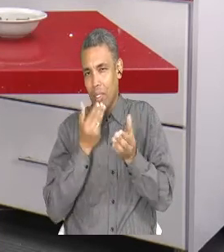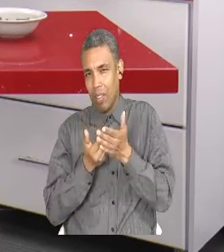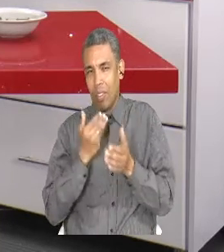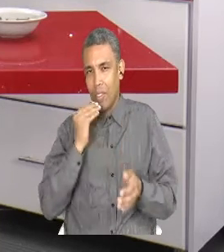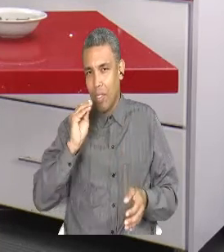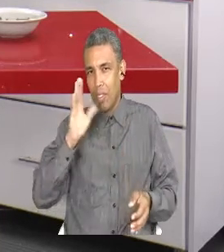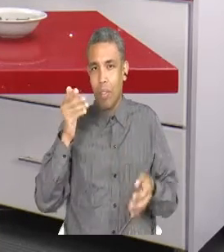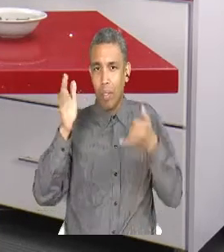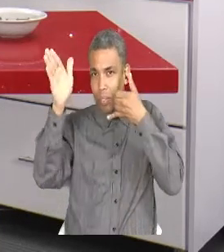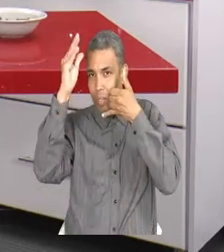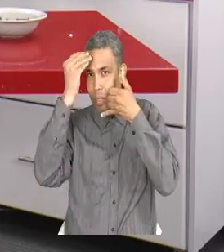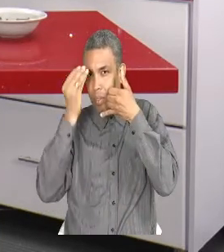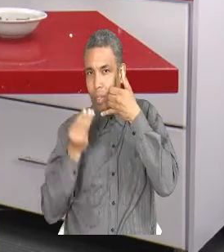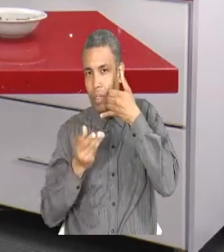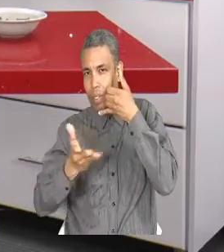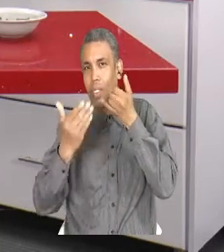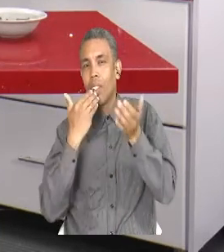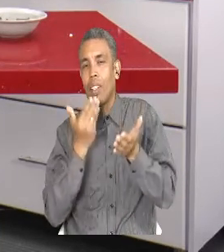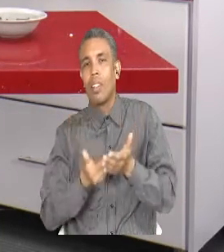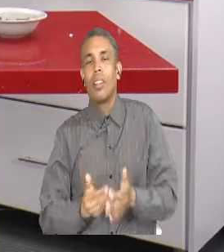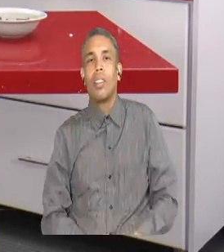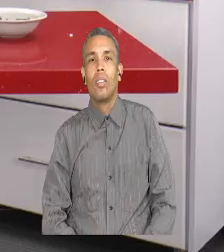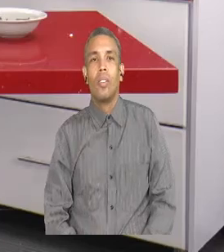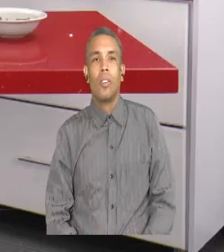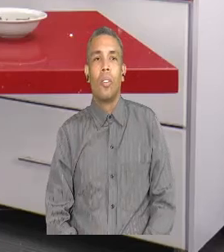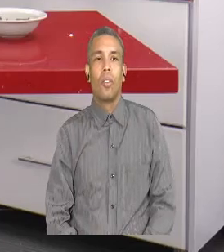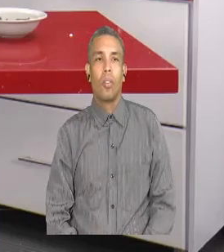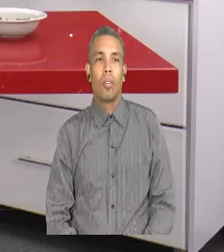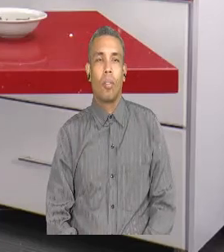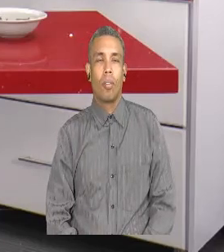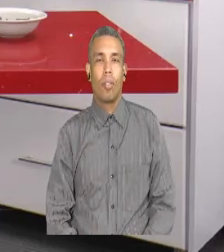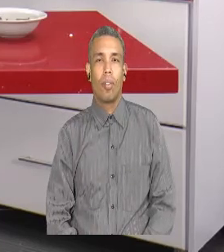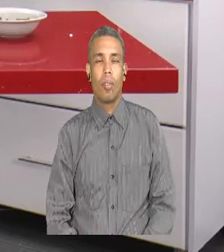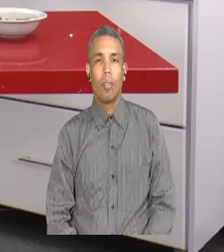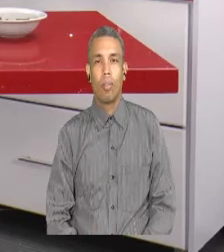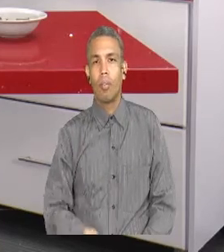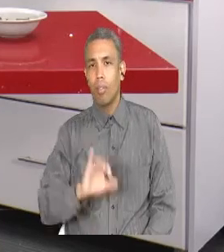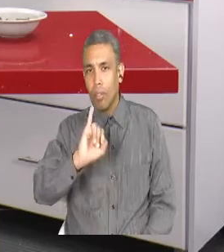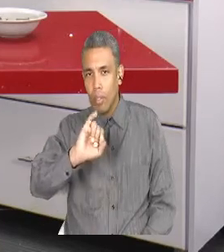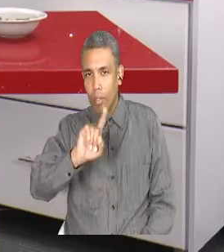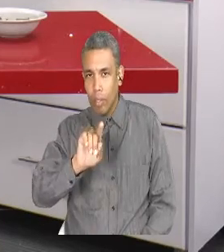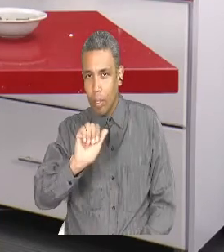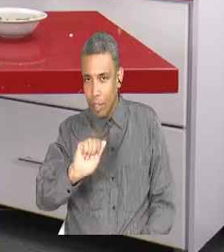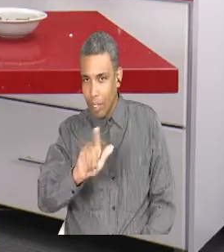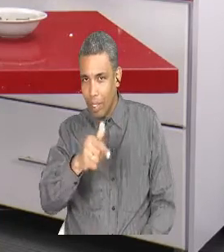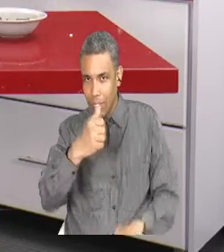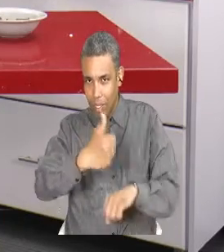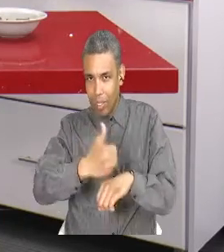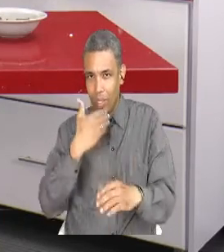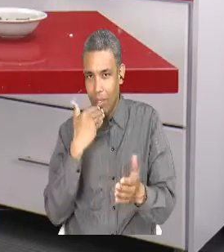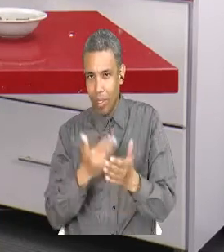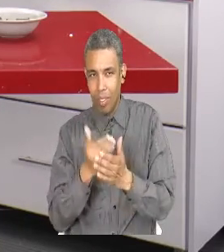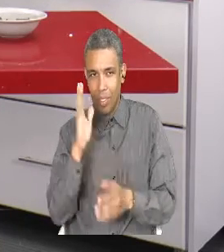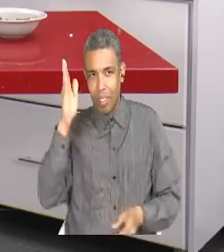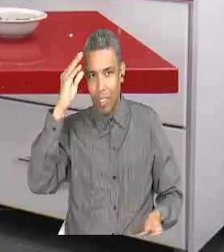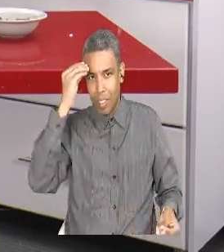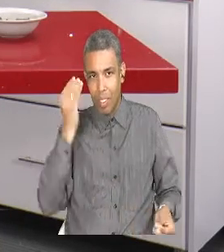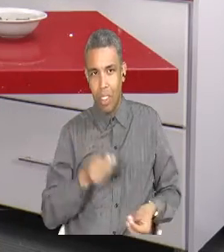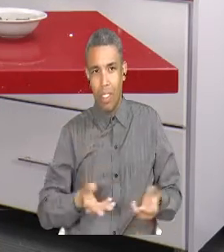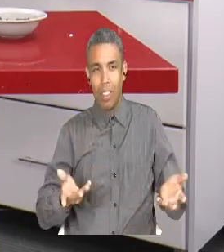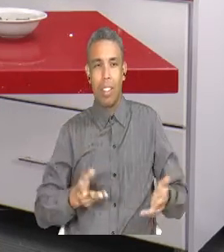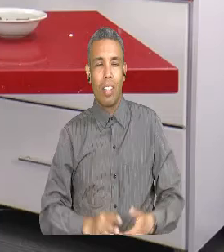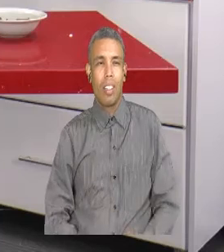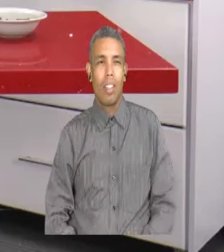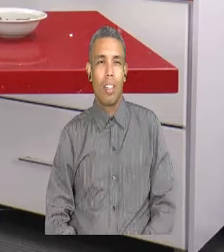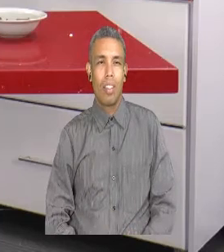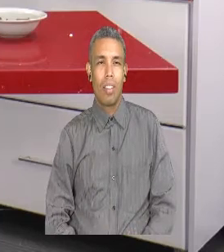ti también, y sí, claro que sí, somos cuatro con nuestra querida directora Isa. Un besito para Isa, caramba. Dios pero la bueno, bendiga. Isa ya la vamos a consentir aquí